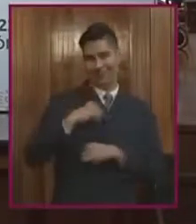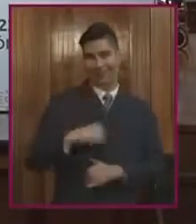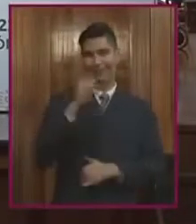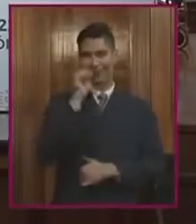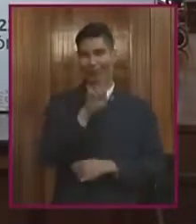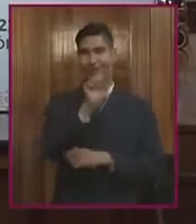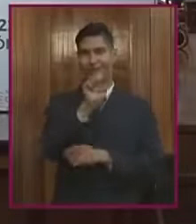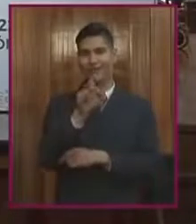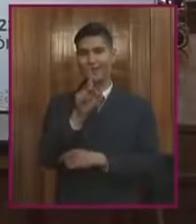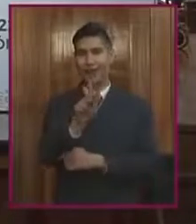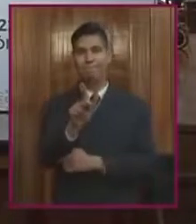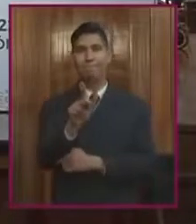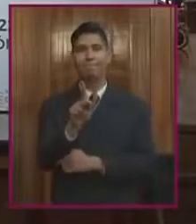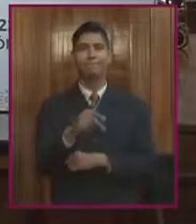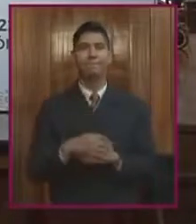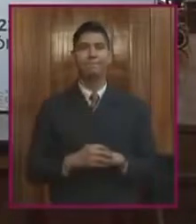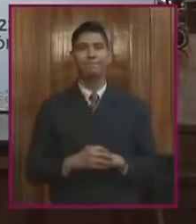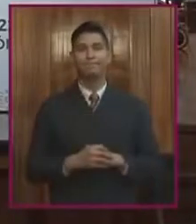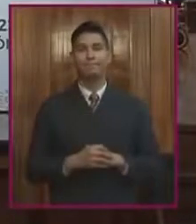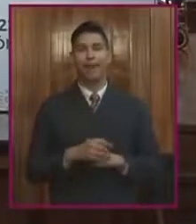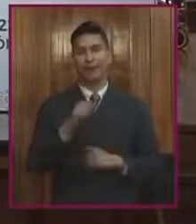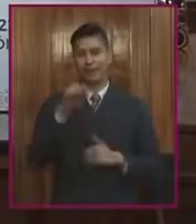de la Secretaría de Educación Pública.